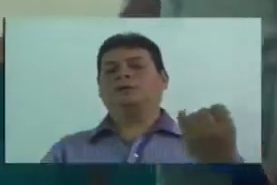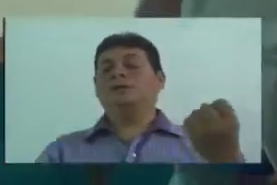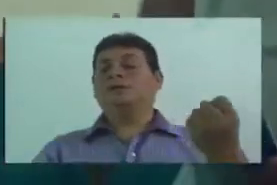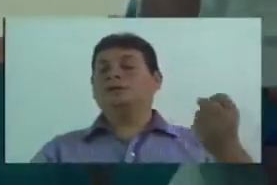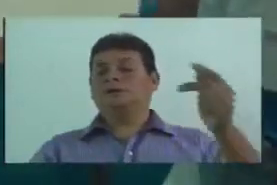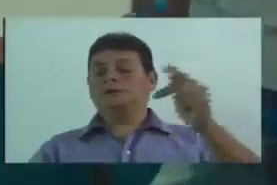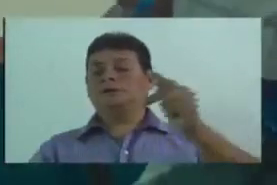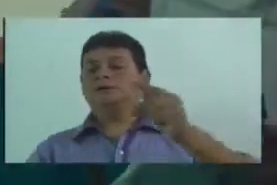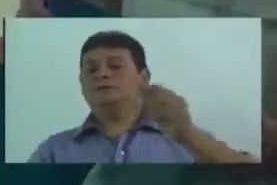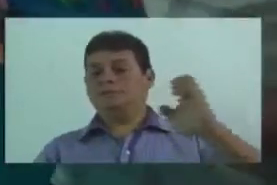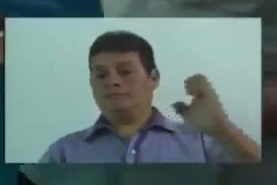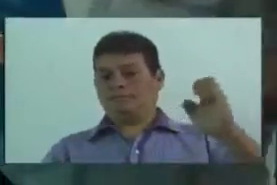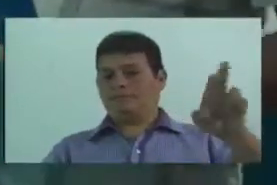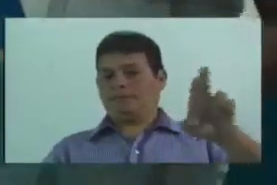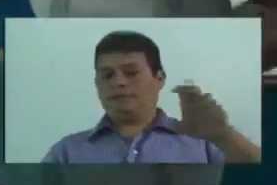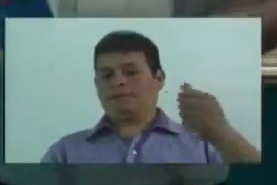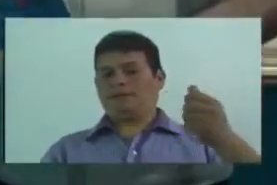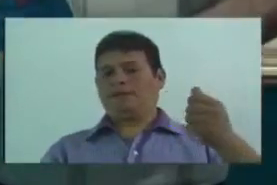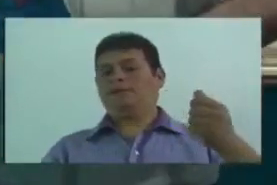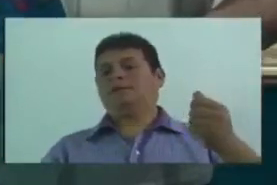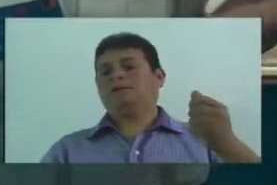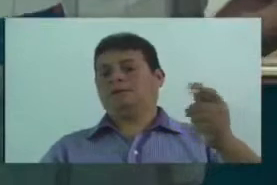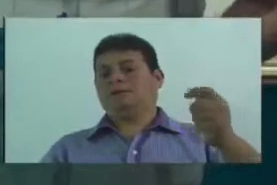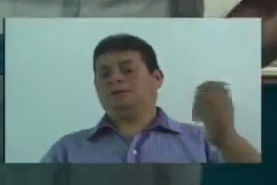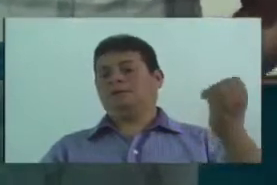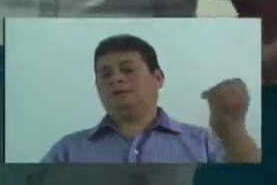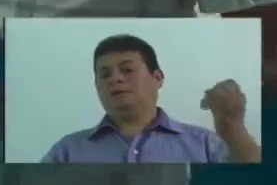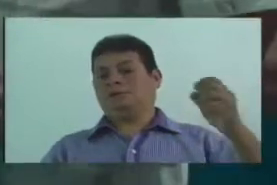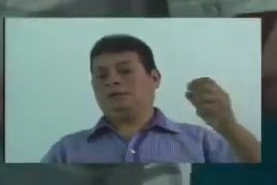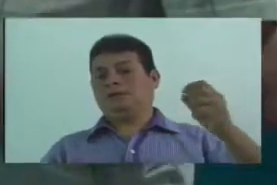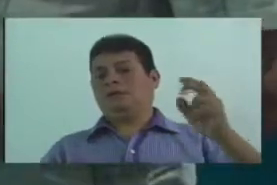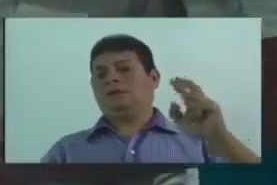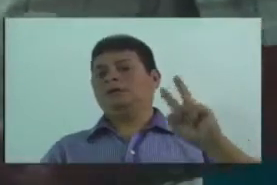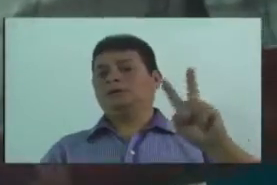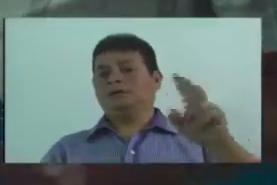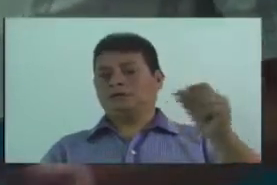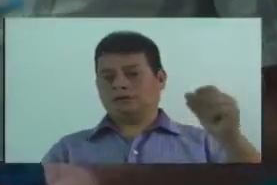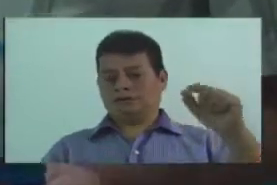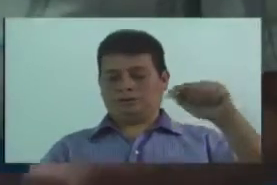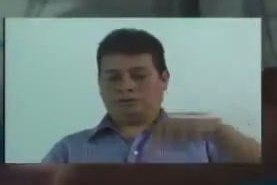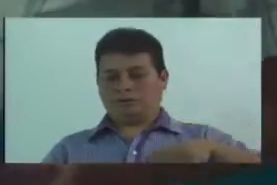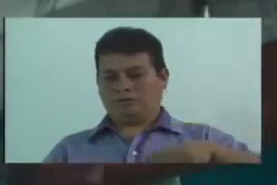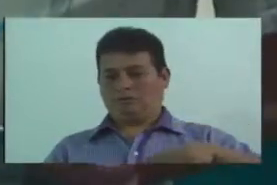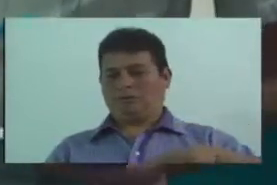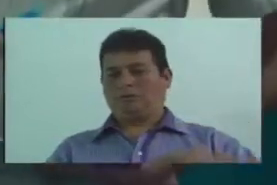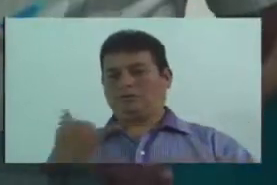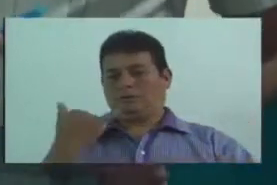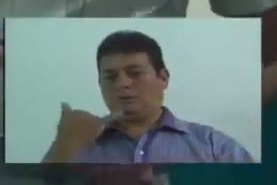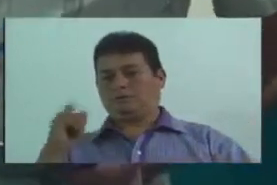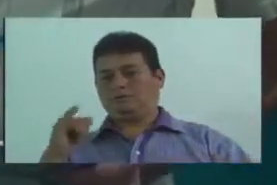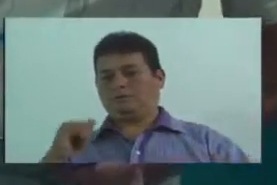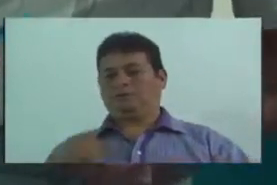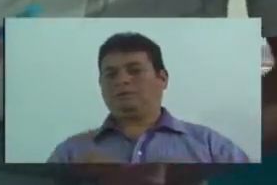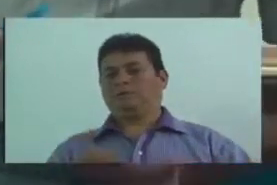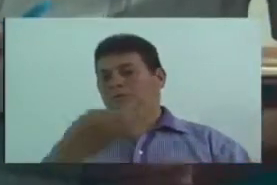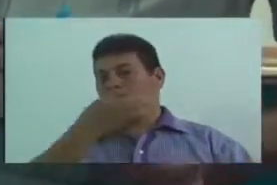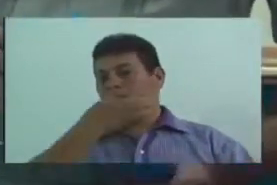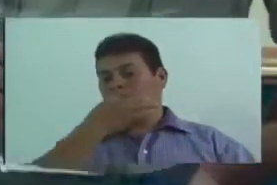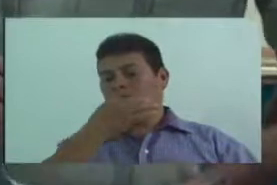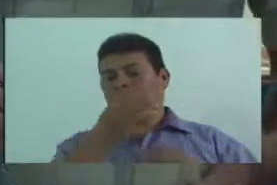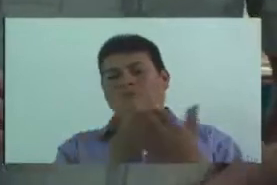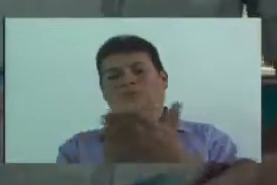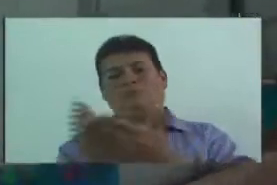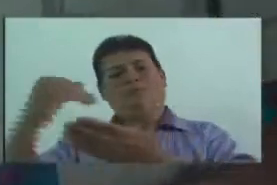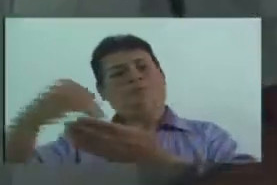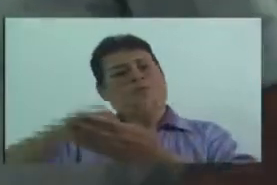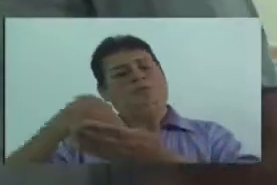siguiente oración dice, he visitado a varias personas. Está enunciando afirmativamente. Por lo tanto, entonces